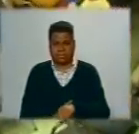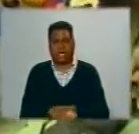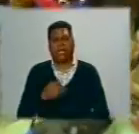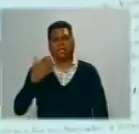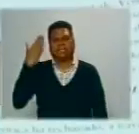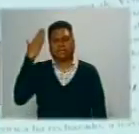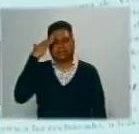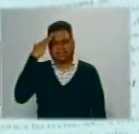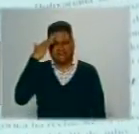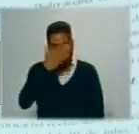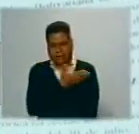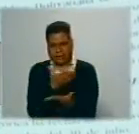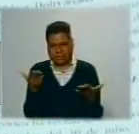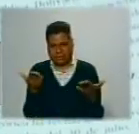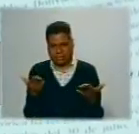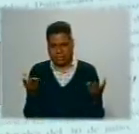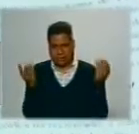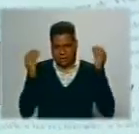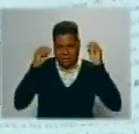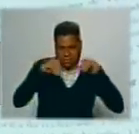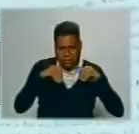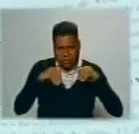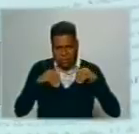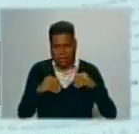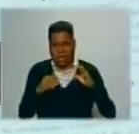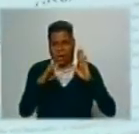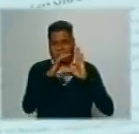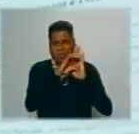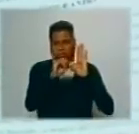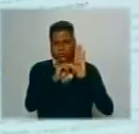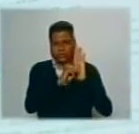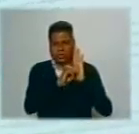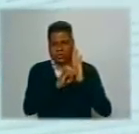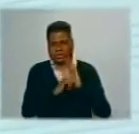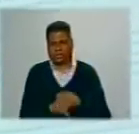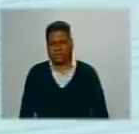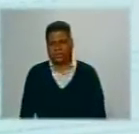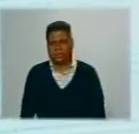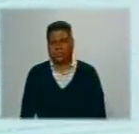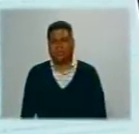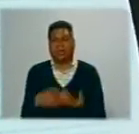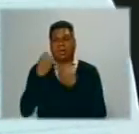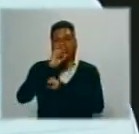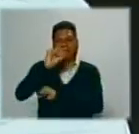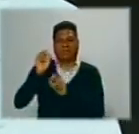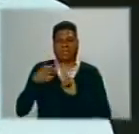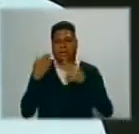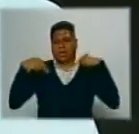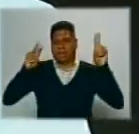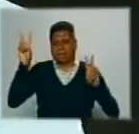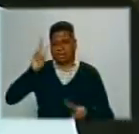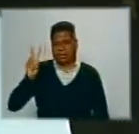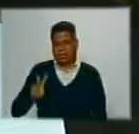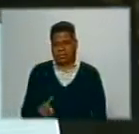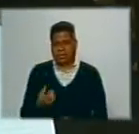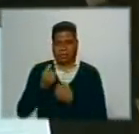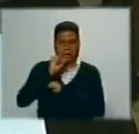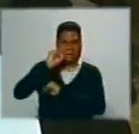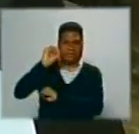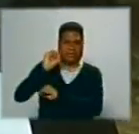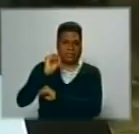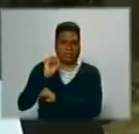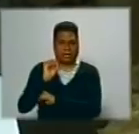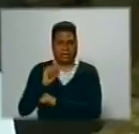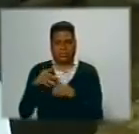cuenta con el poder constituyente originario para defender la tranquilidad de nuestra patria, para defender la